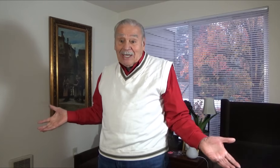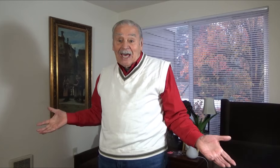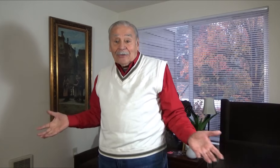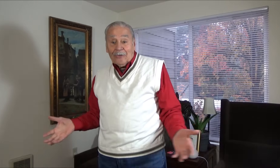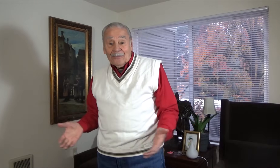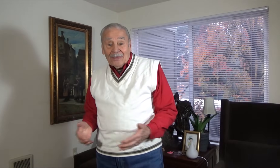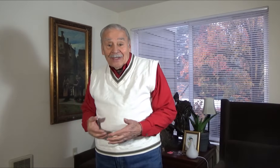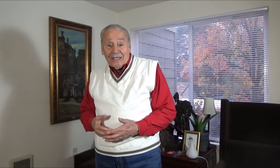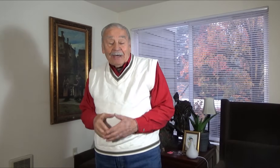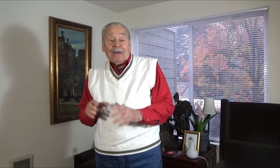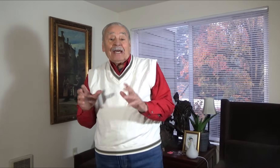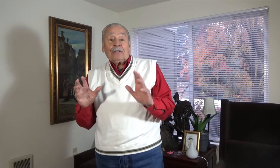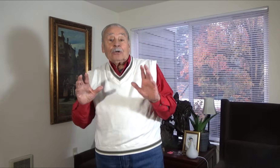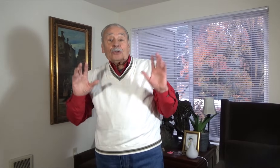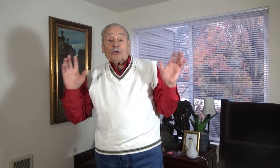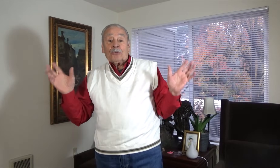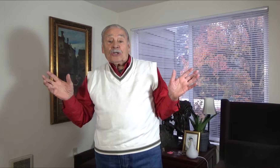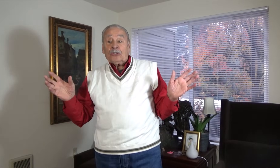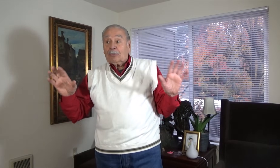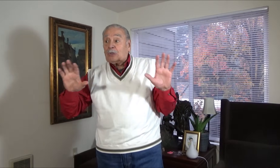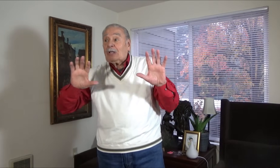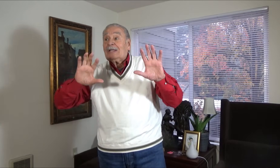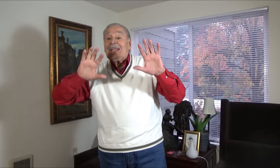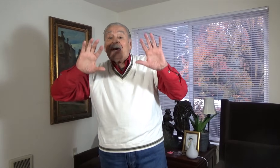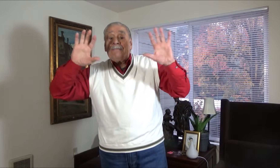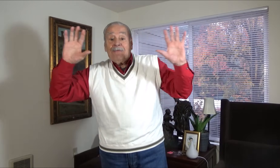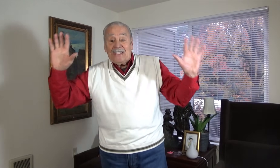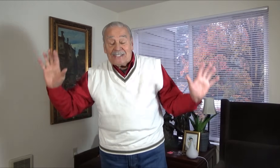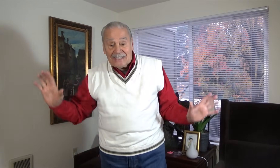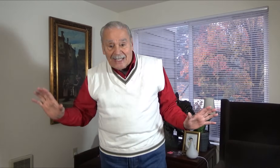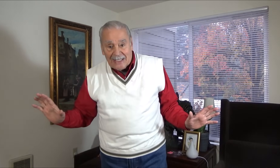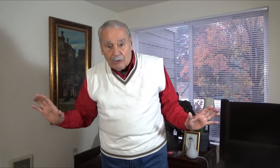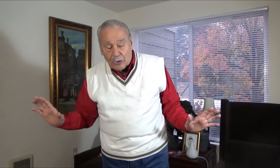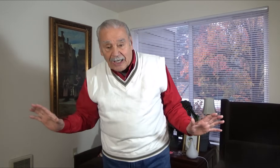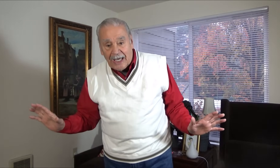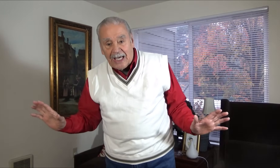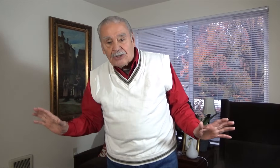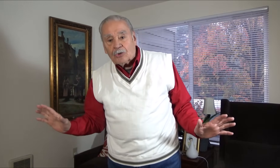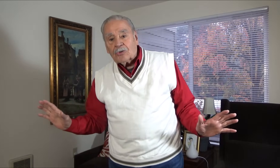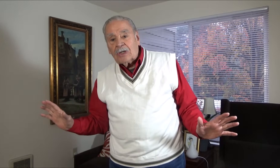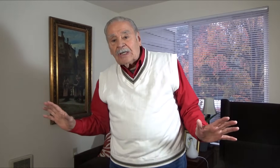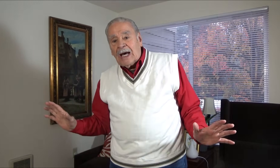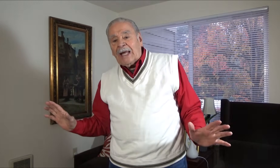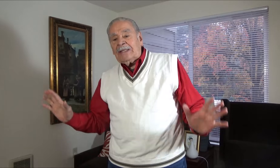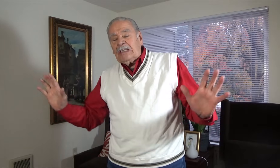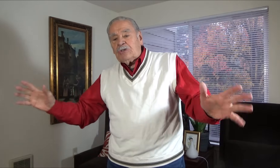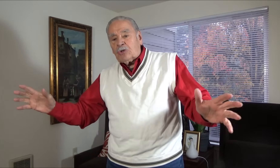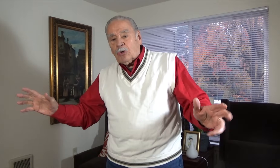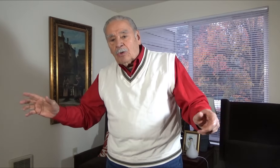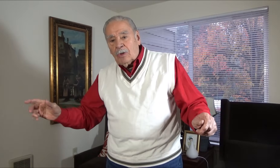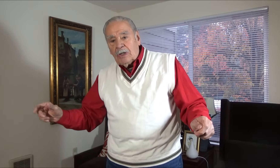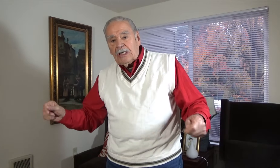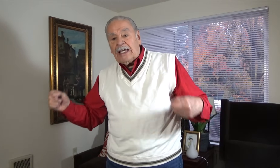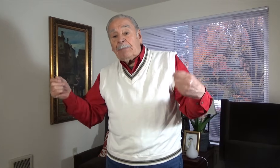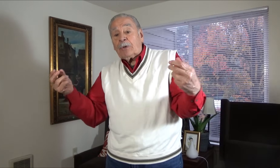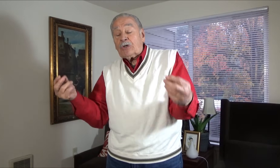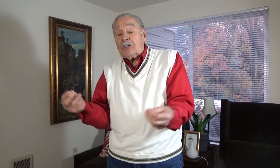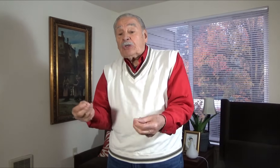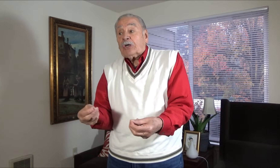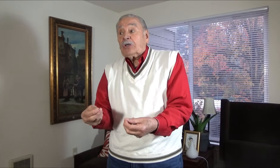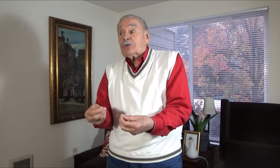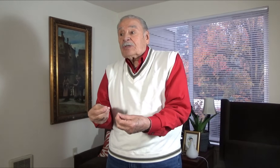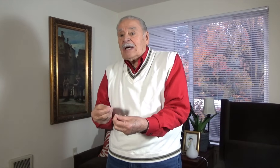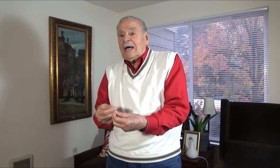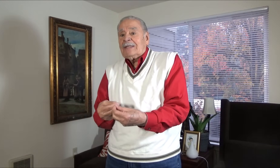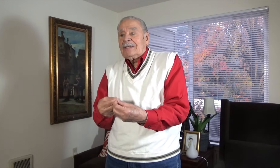hayan cambiado, que vengan con otro proyecto. Pero las vistas de lo que ellos han dicho y el